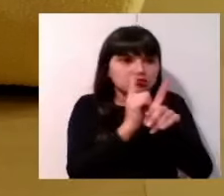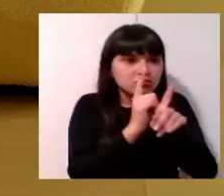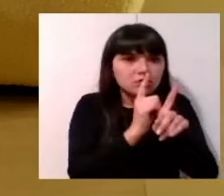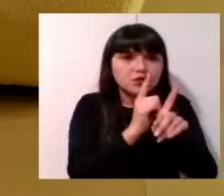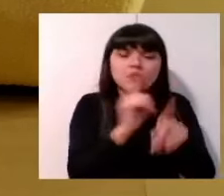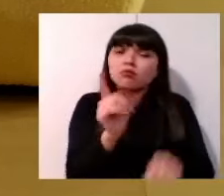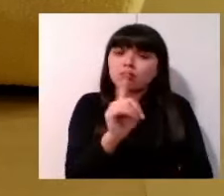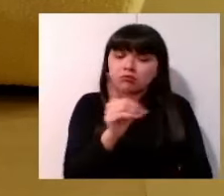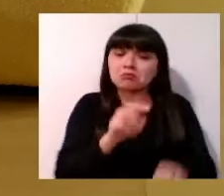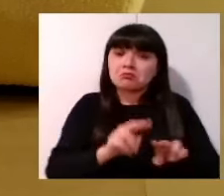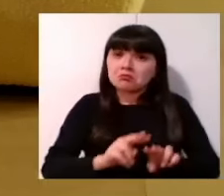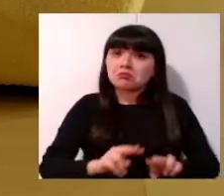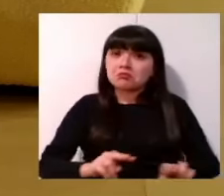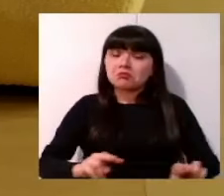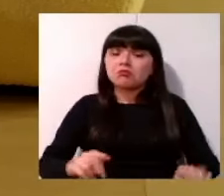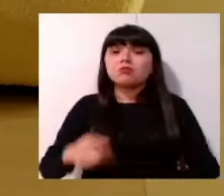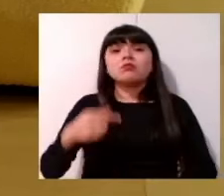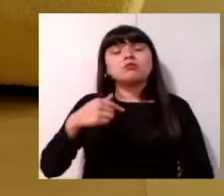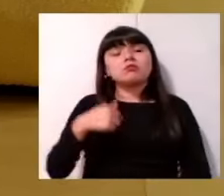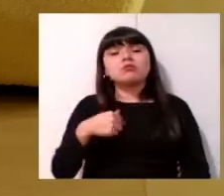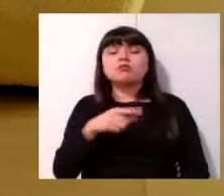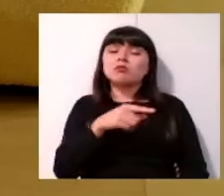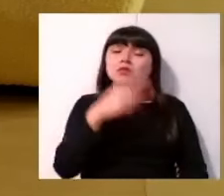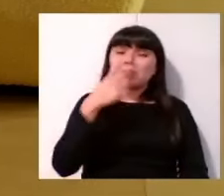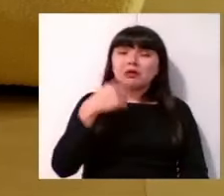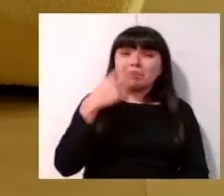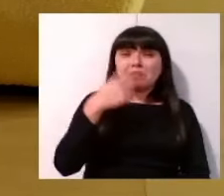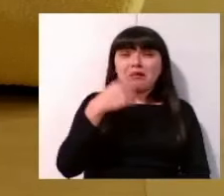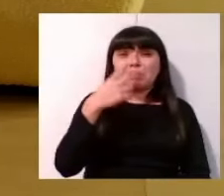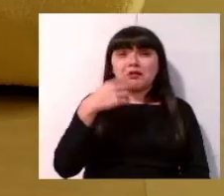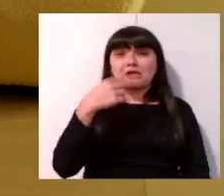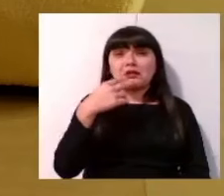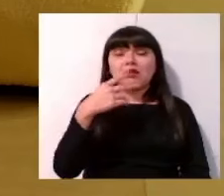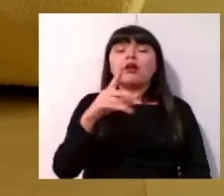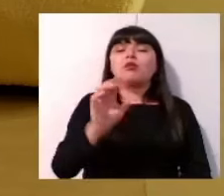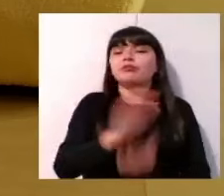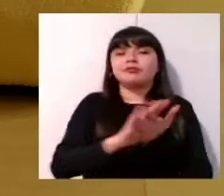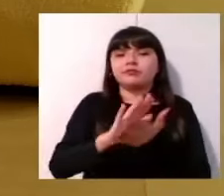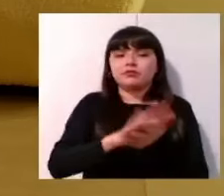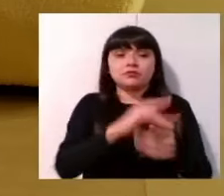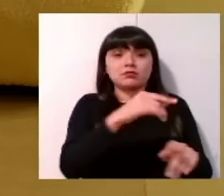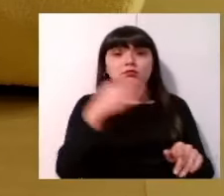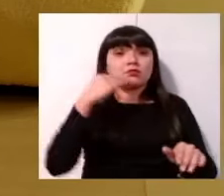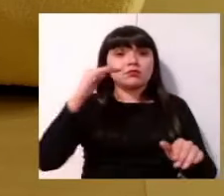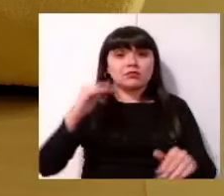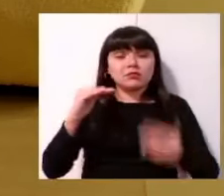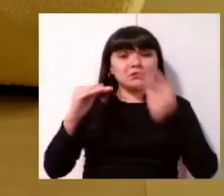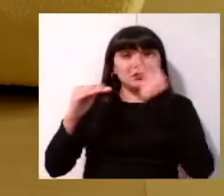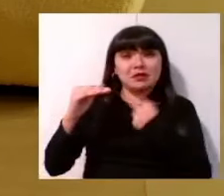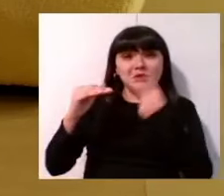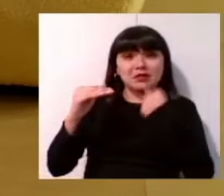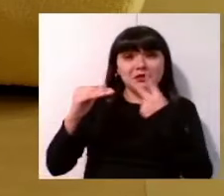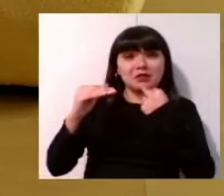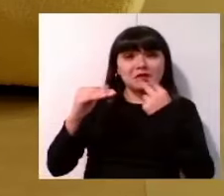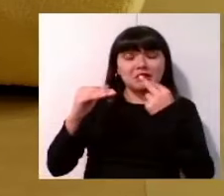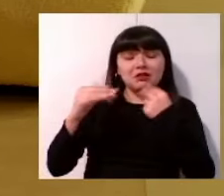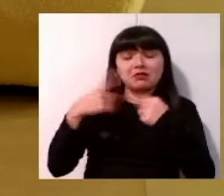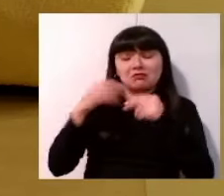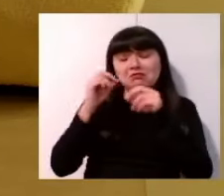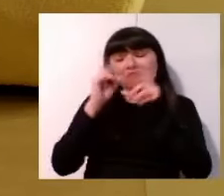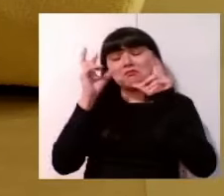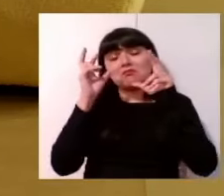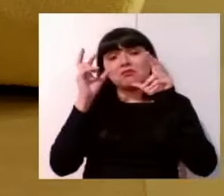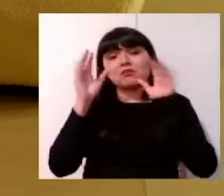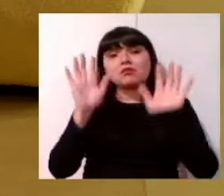y hacer la menor intervención posible. Por ejemplo, si el niño se pone a llorar porque uno lo dejó en su pie y se despertó, lo primero